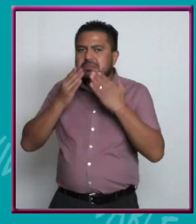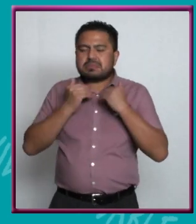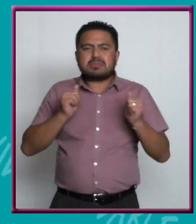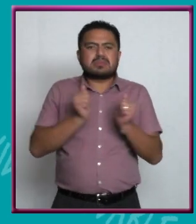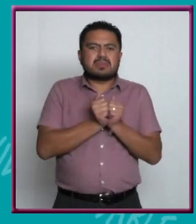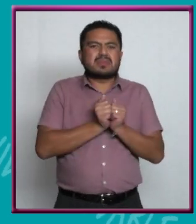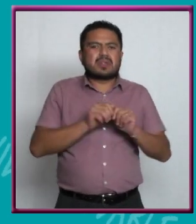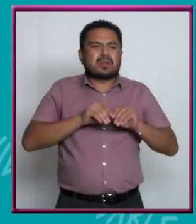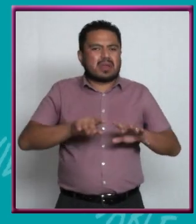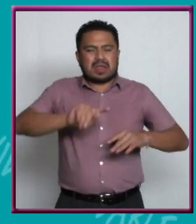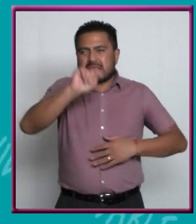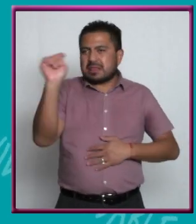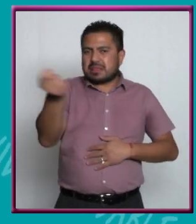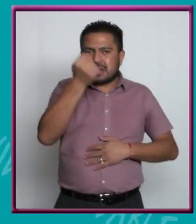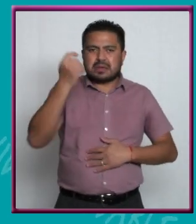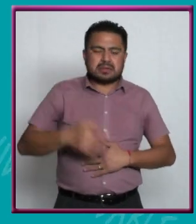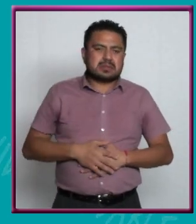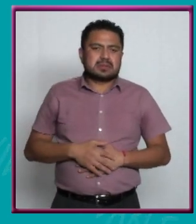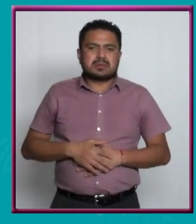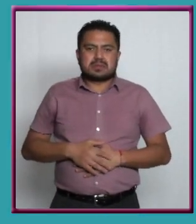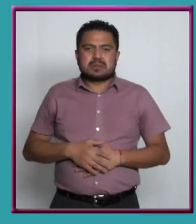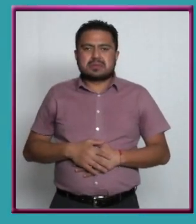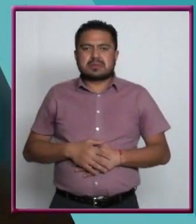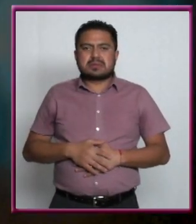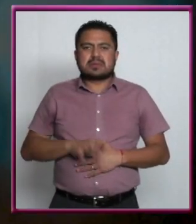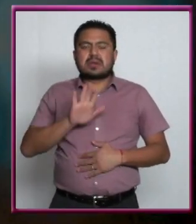consentimiento, a través de medios tecnológicos.